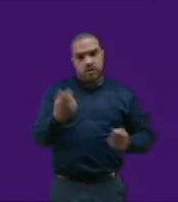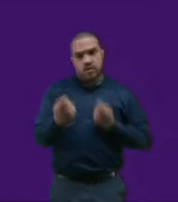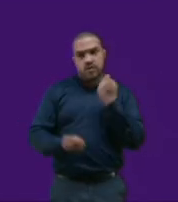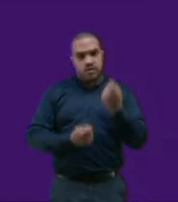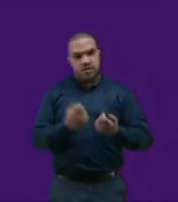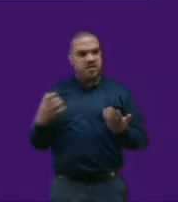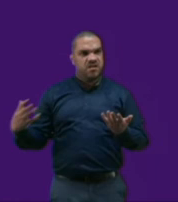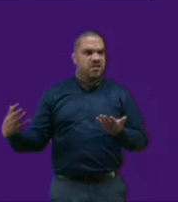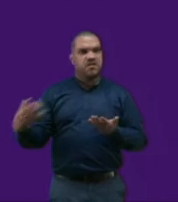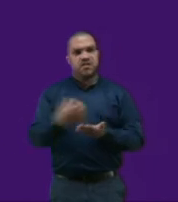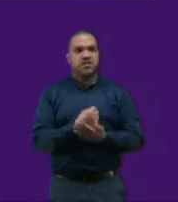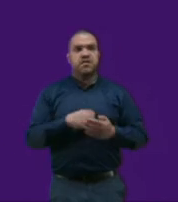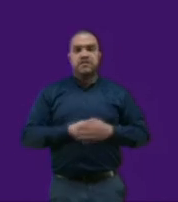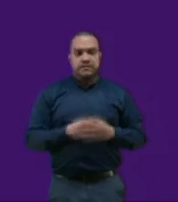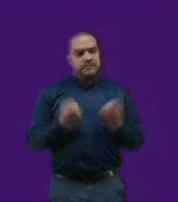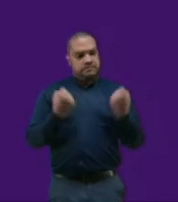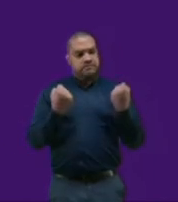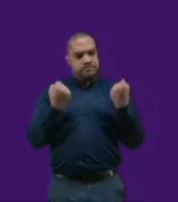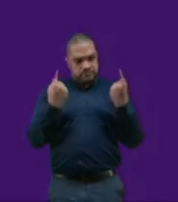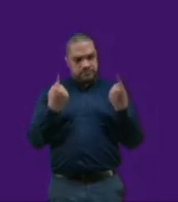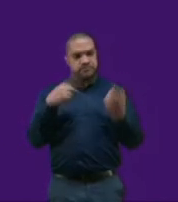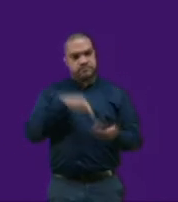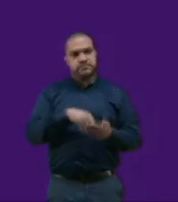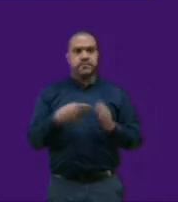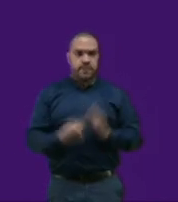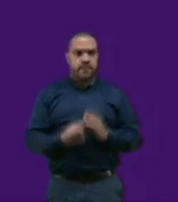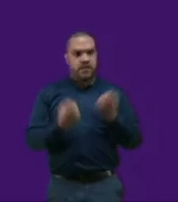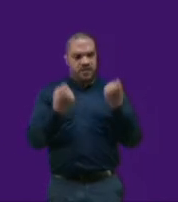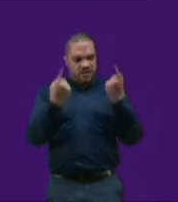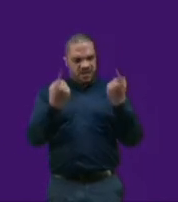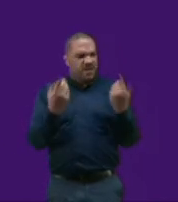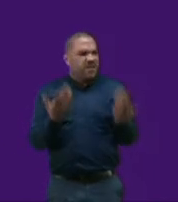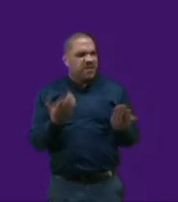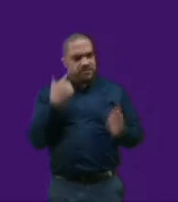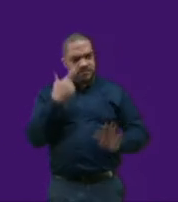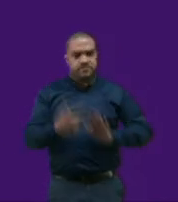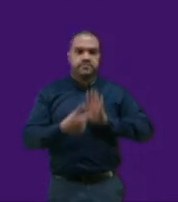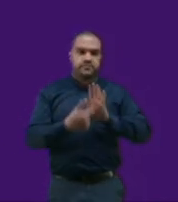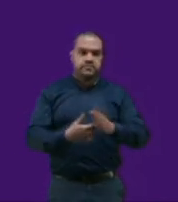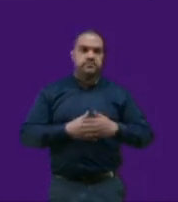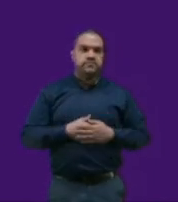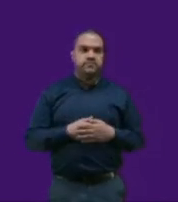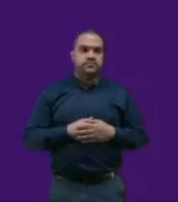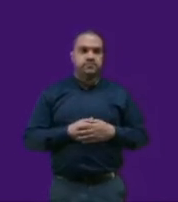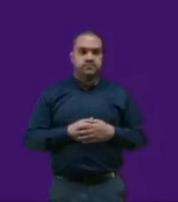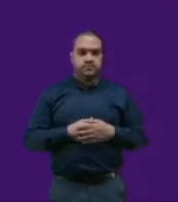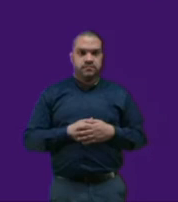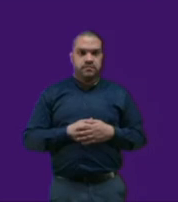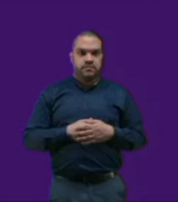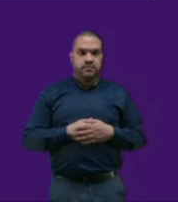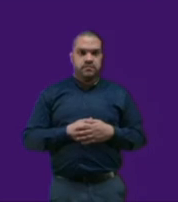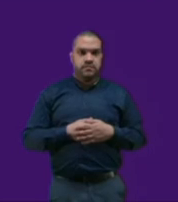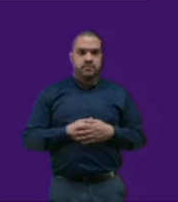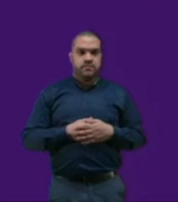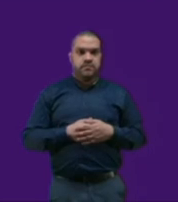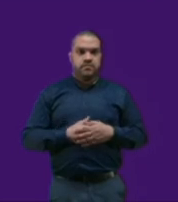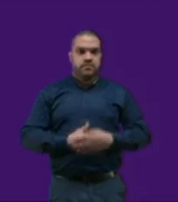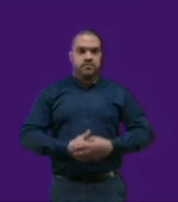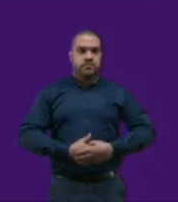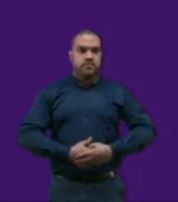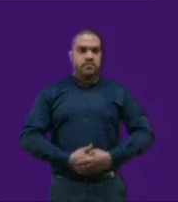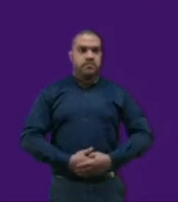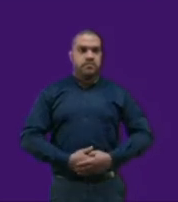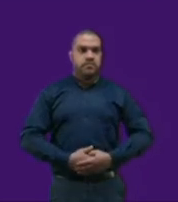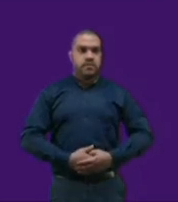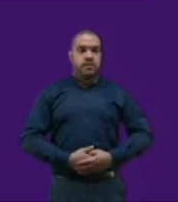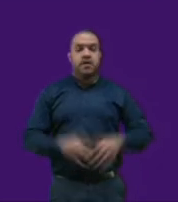es comprender lo siguiente, ¿sí? A partir de esta red